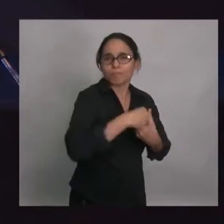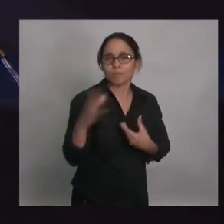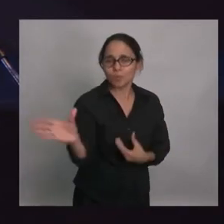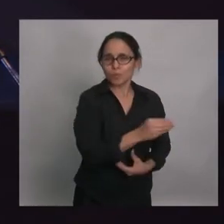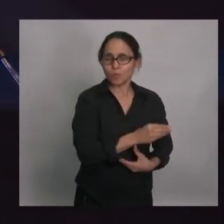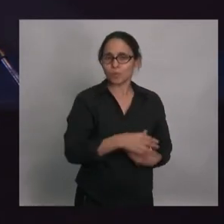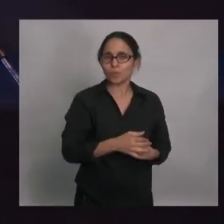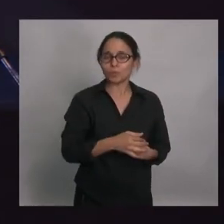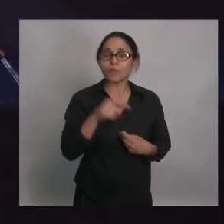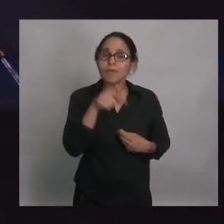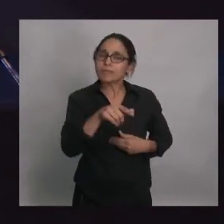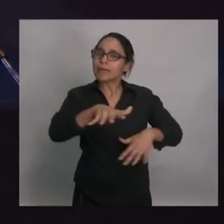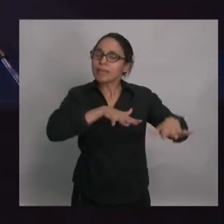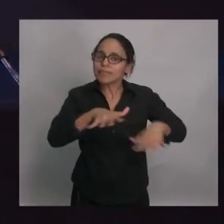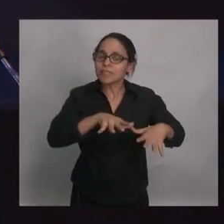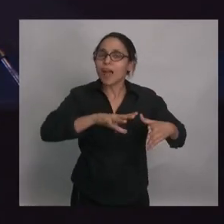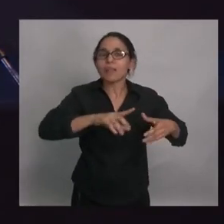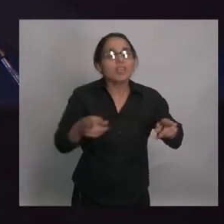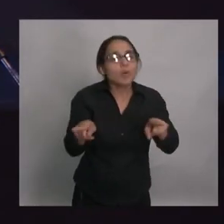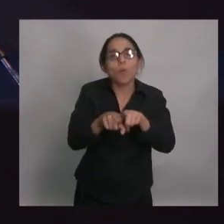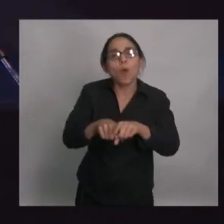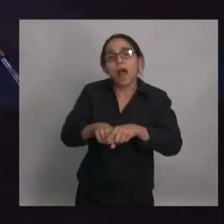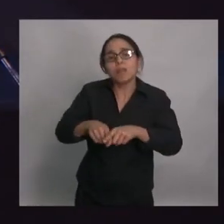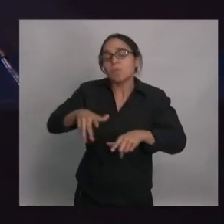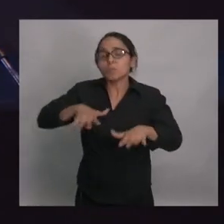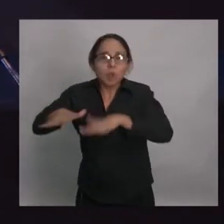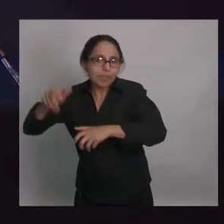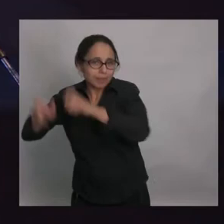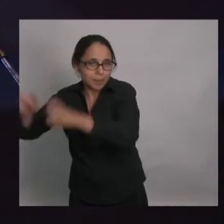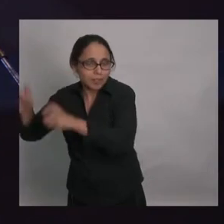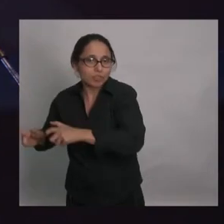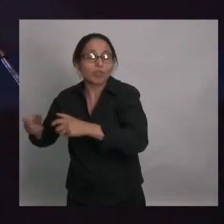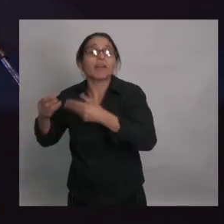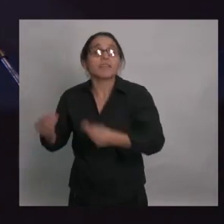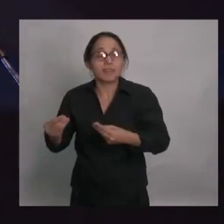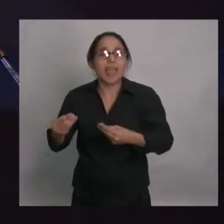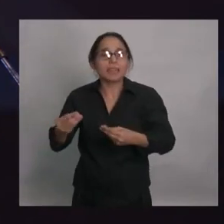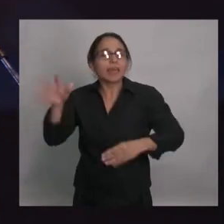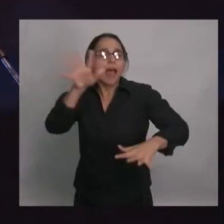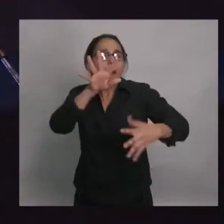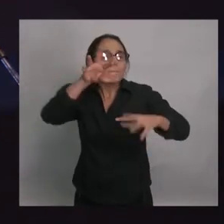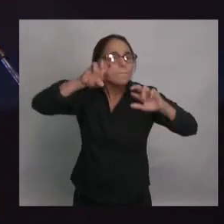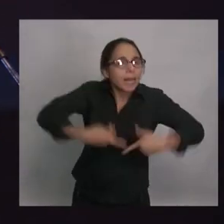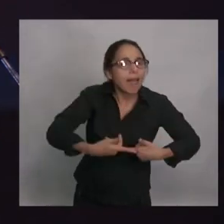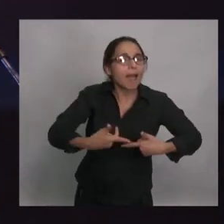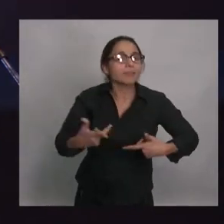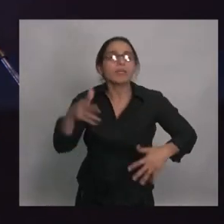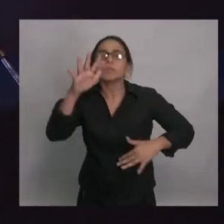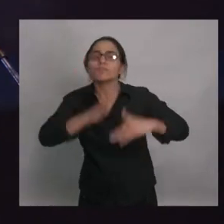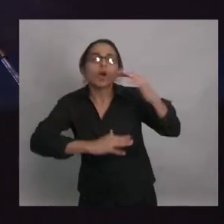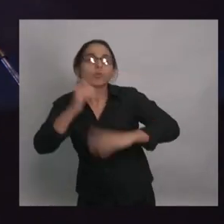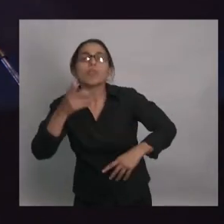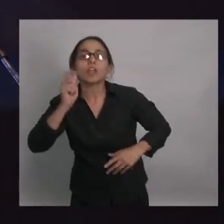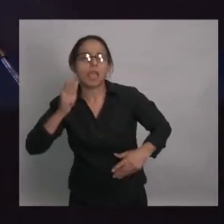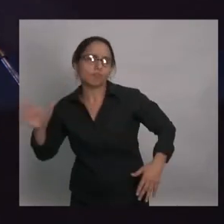como en toda actividad humana hay un doble producto el plan construido colectivamente es la espiritualidad